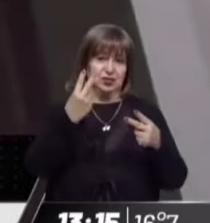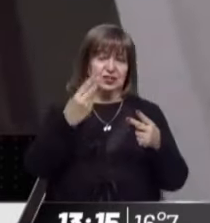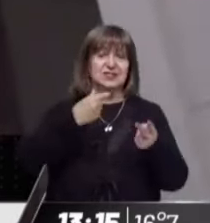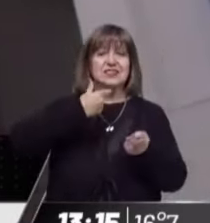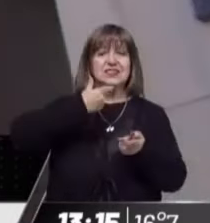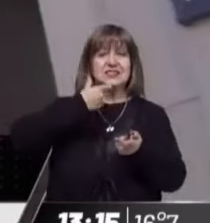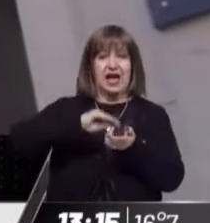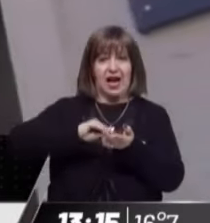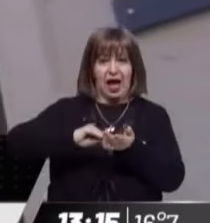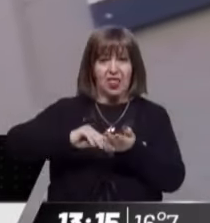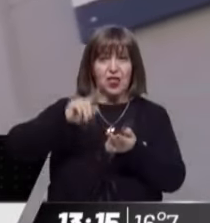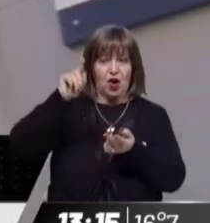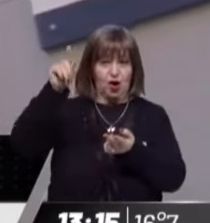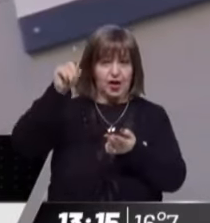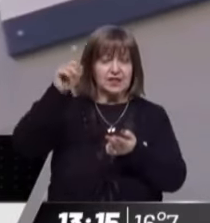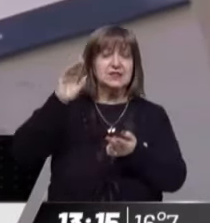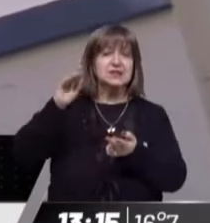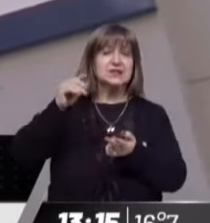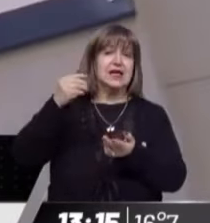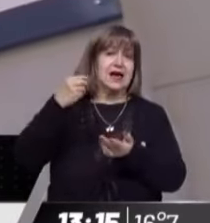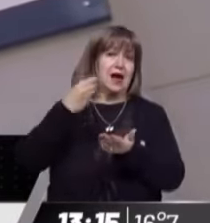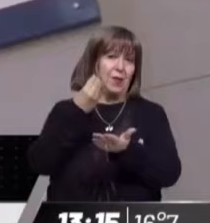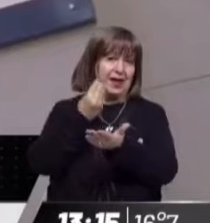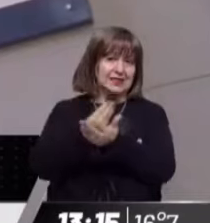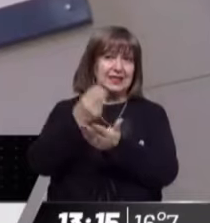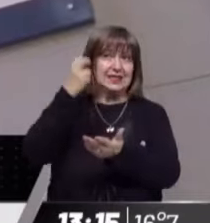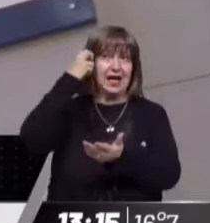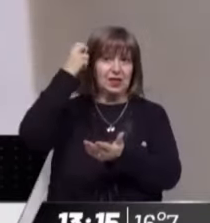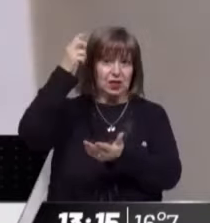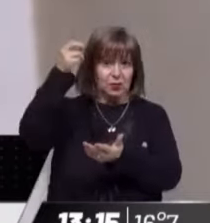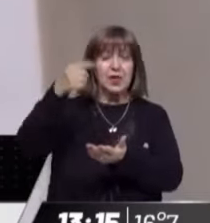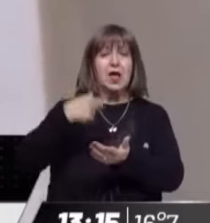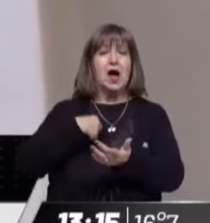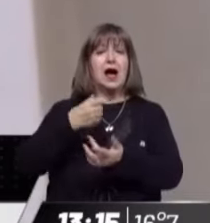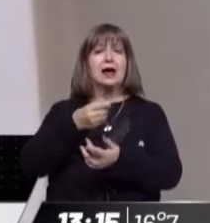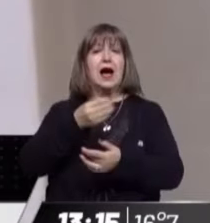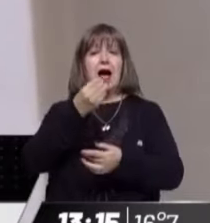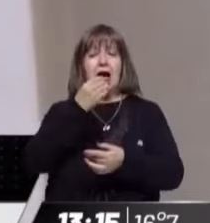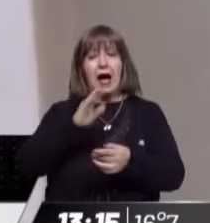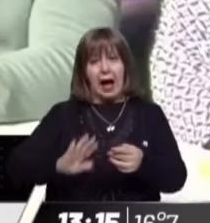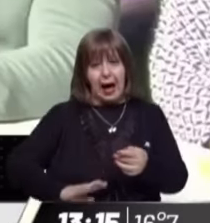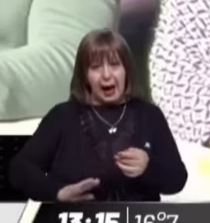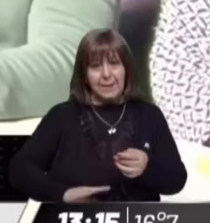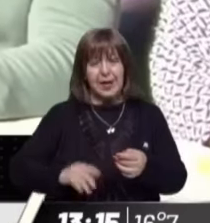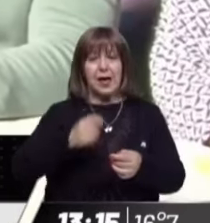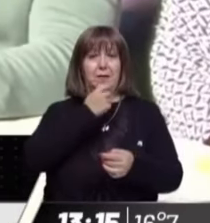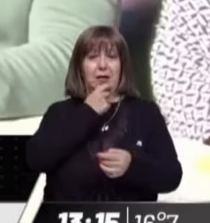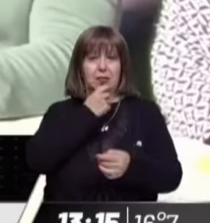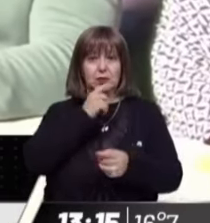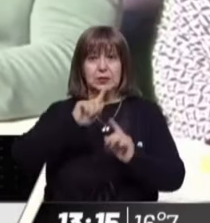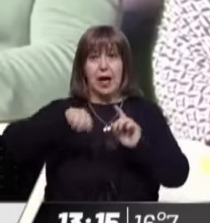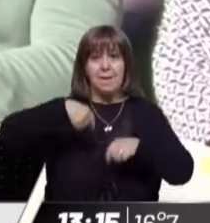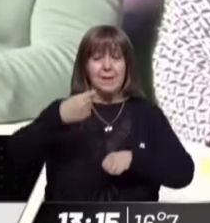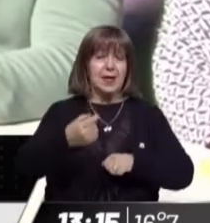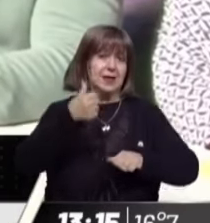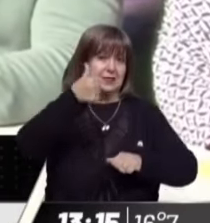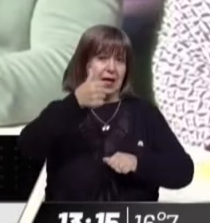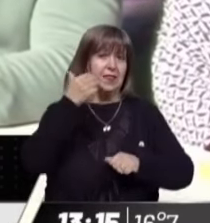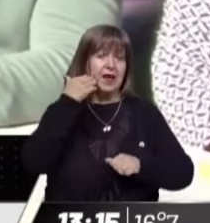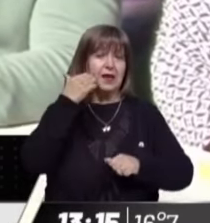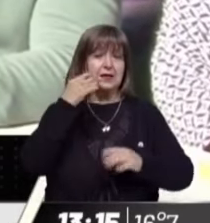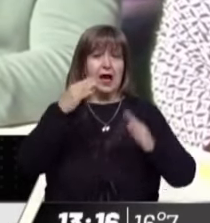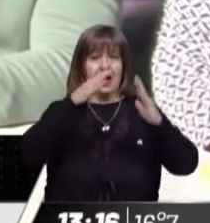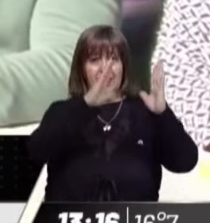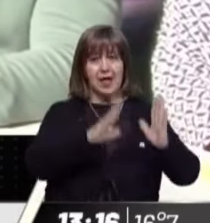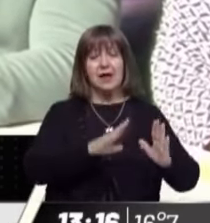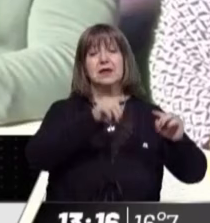hacer responsables del salario de hambre que estamos viviendo, de la miseria que está viviendo Mendoza, que no se lo merece. Mañana a las 18 vamos a estar en la legislatura, a